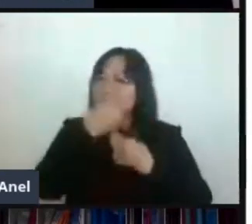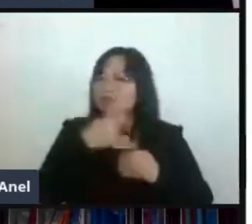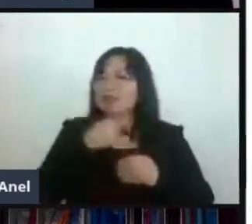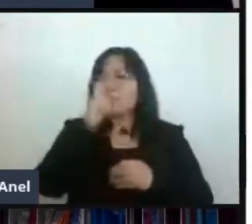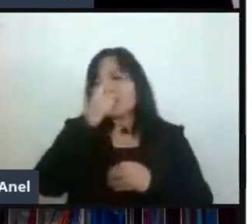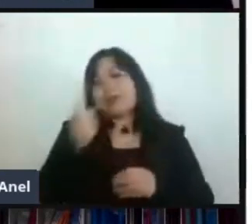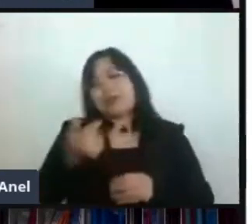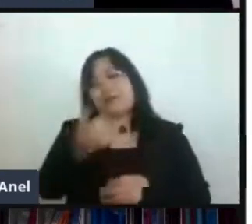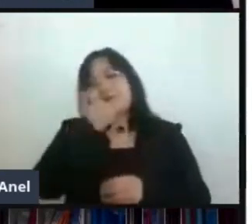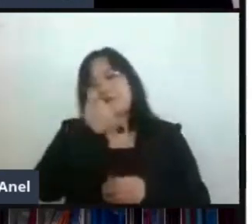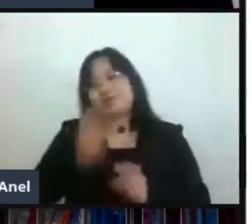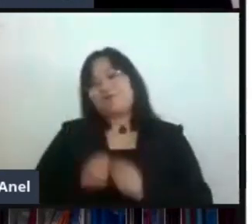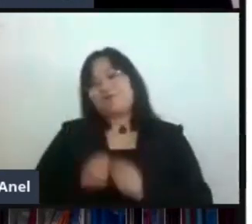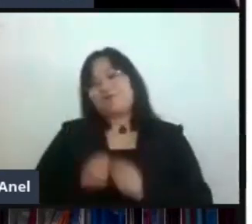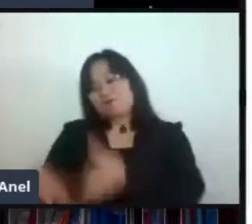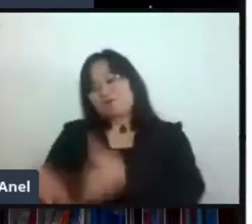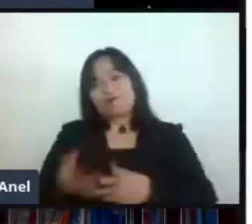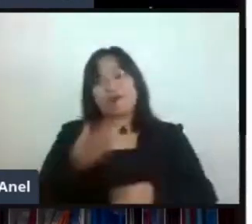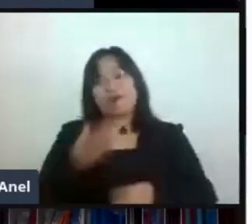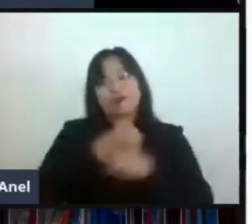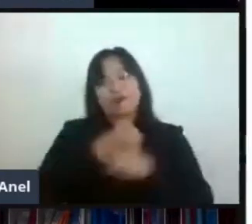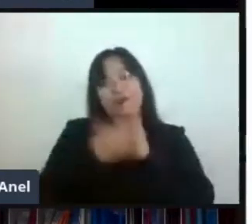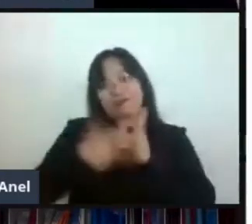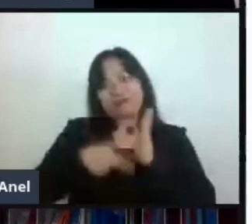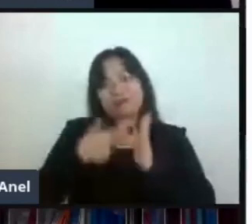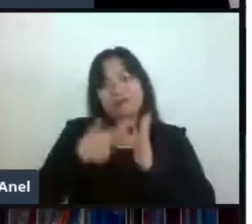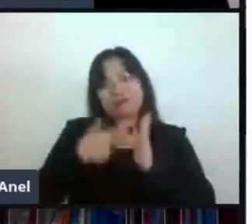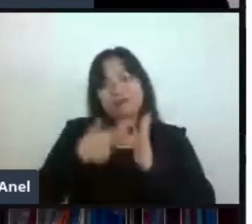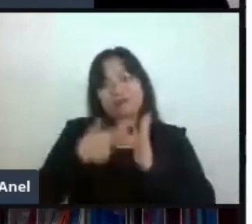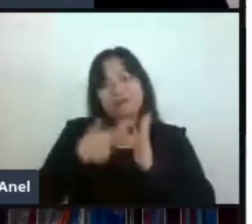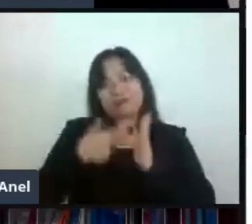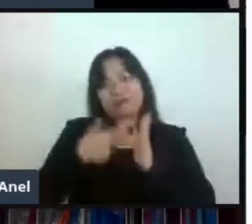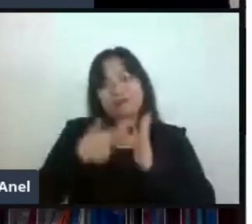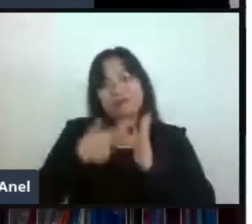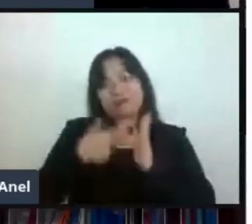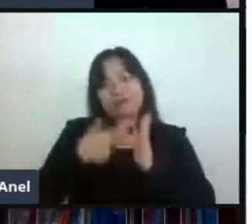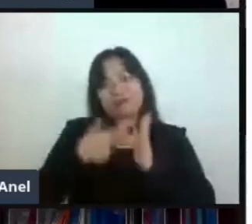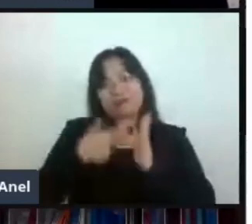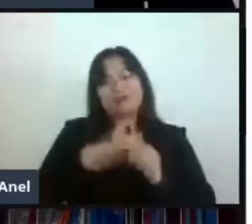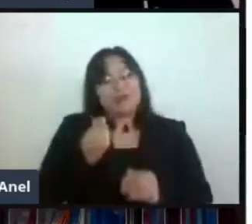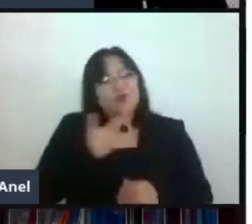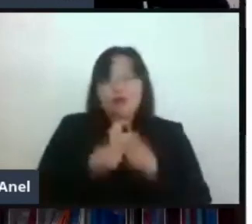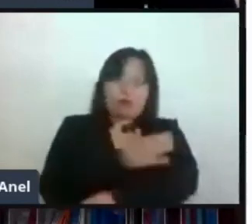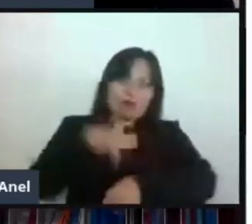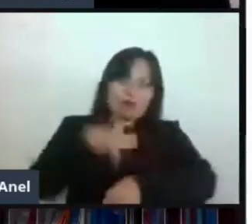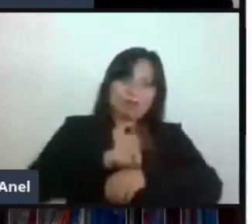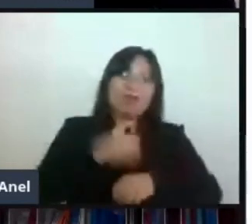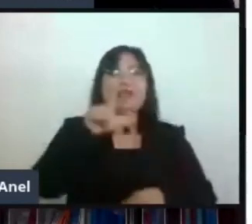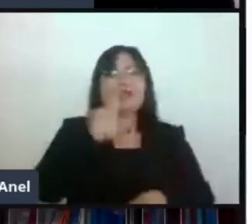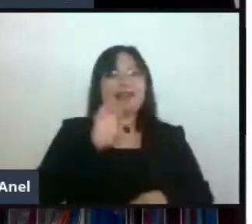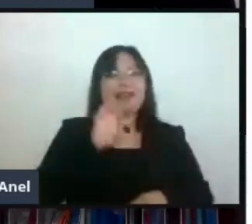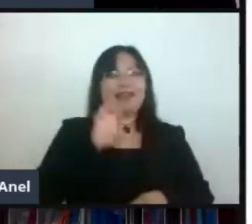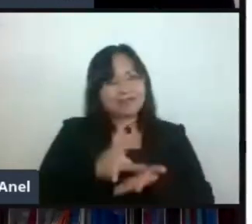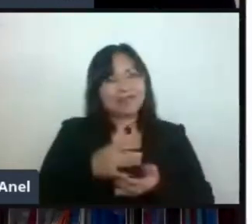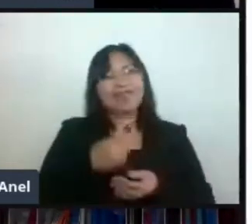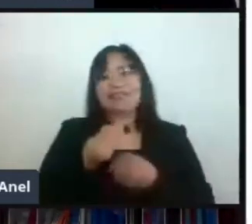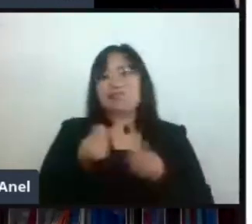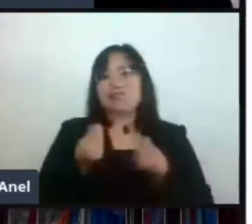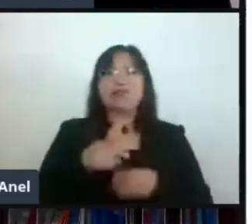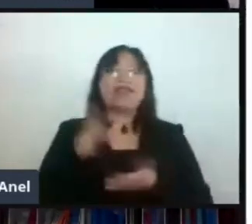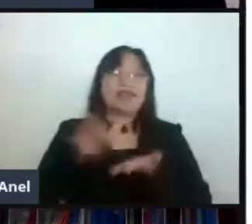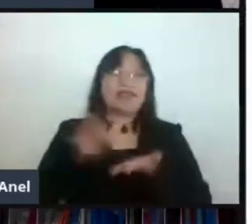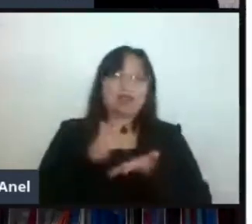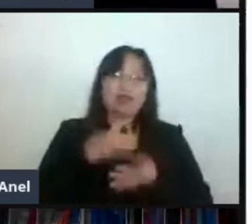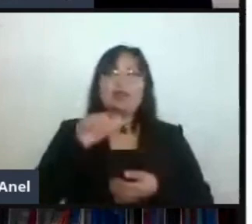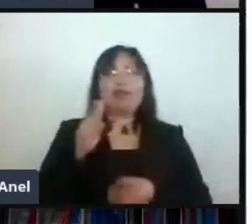gusto poder estar el día de hoy aquí con ustedes. Ale, muchas gracias por acompañarnos. Anel, muchas gracias por apoyarnos